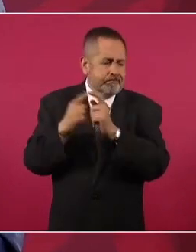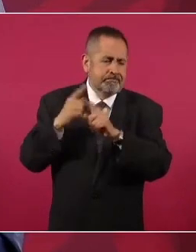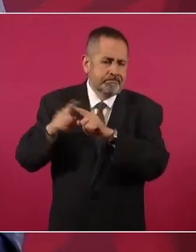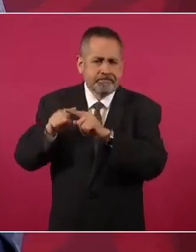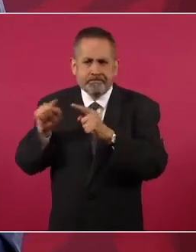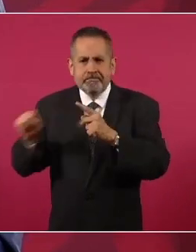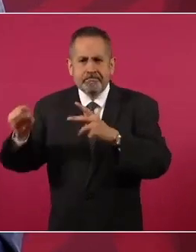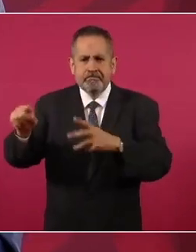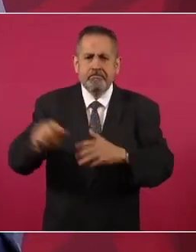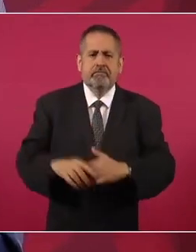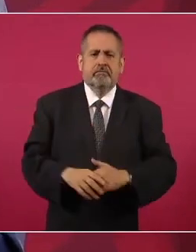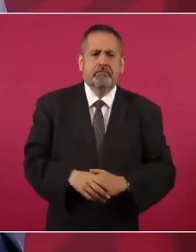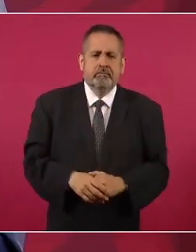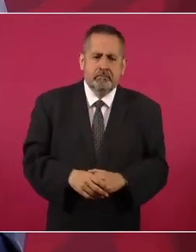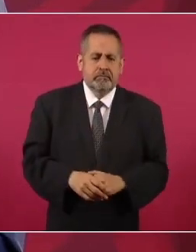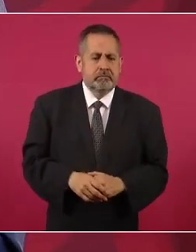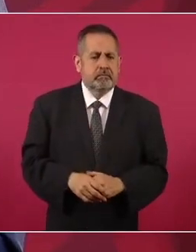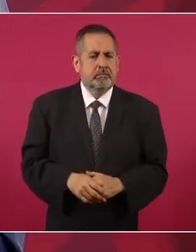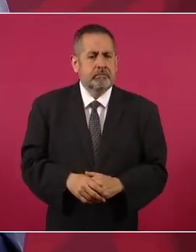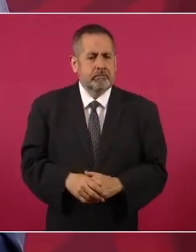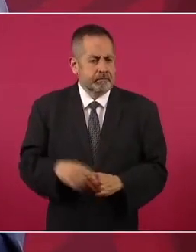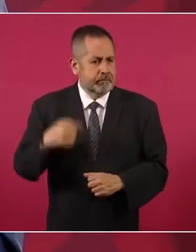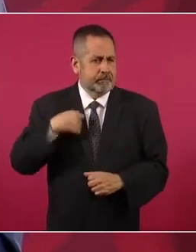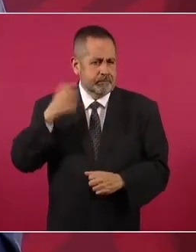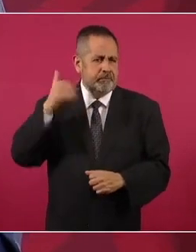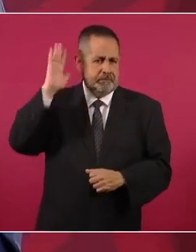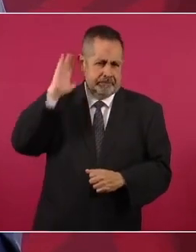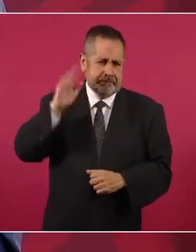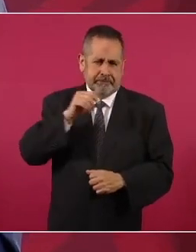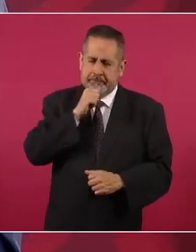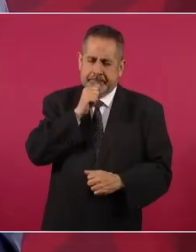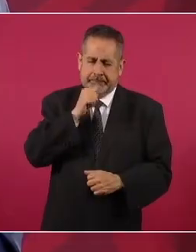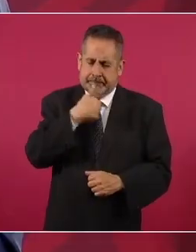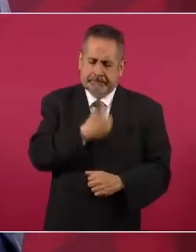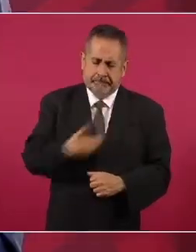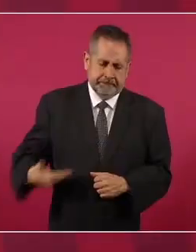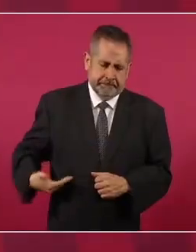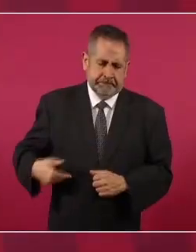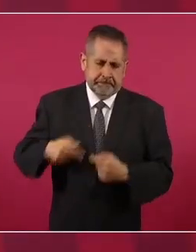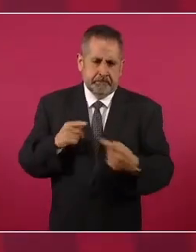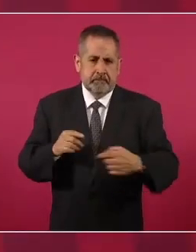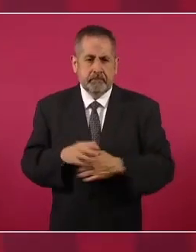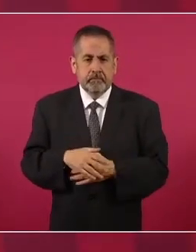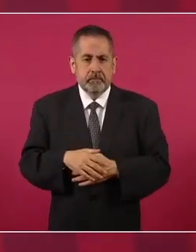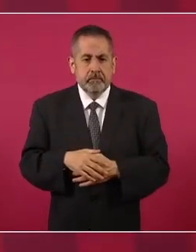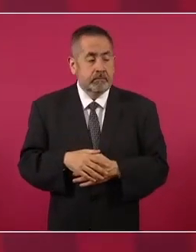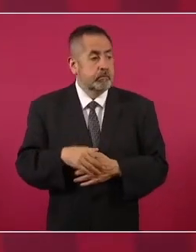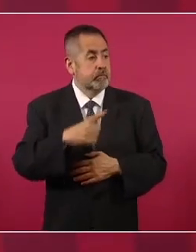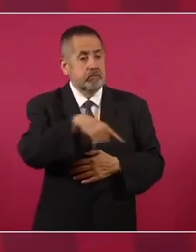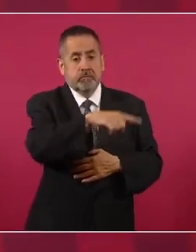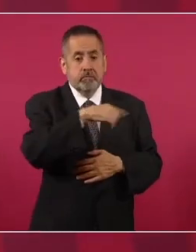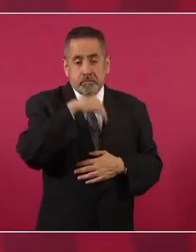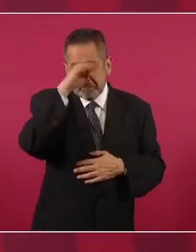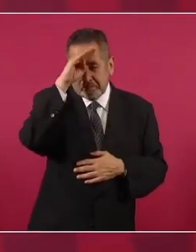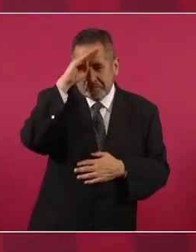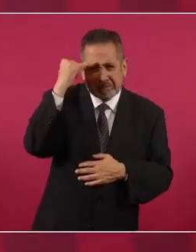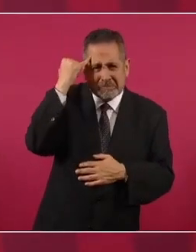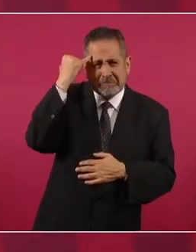cosas acá. Era yo opositor, pero el prototipo